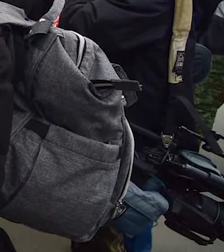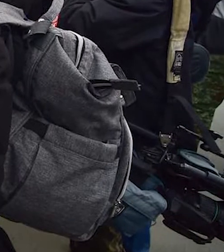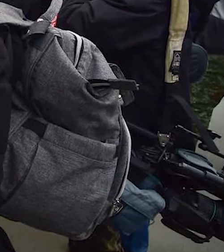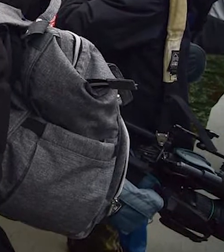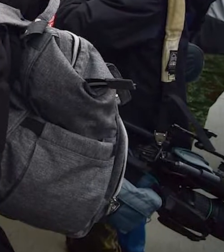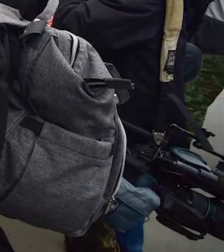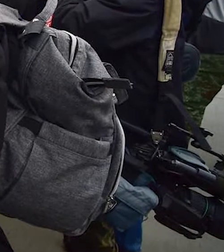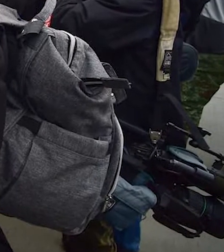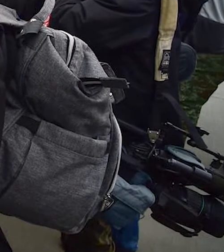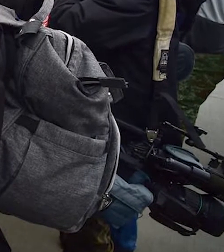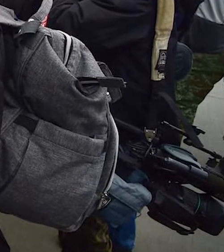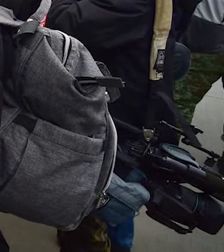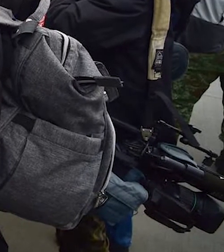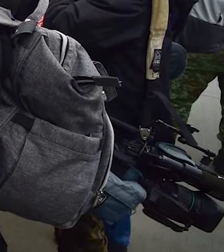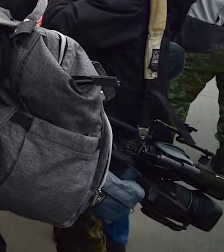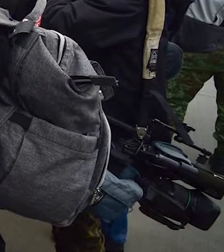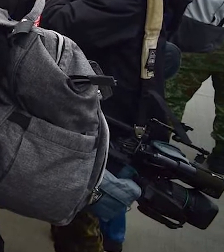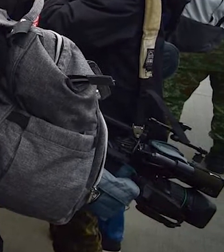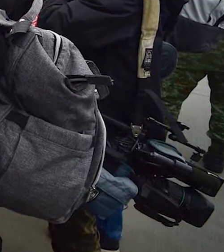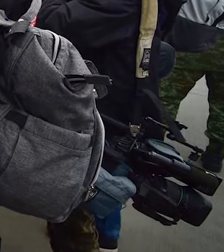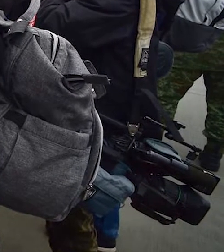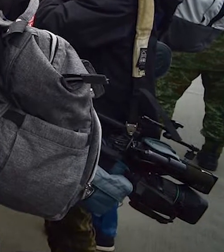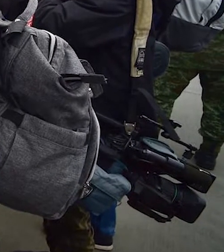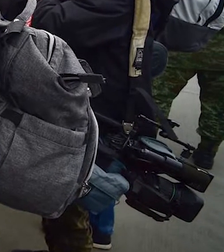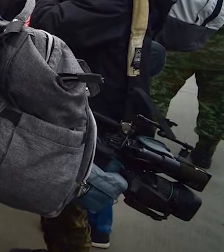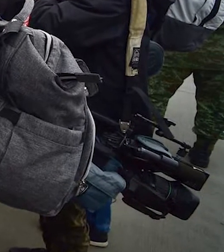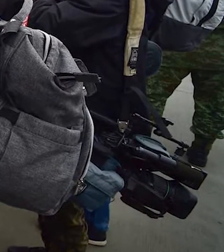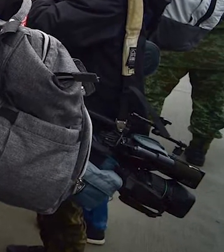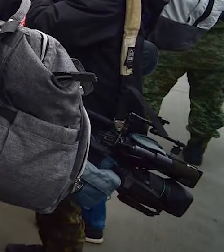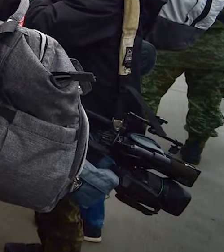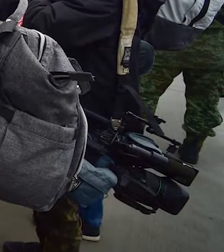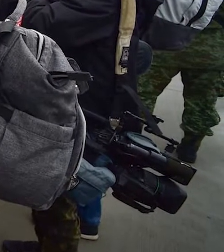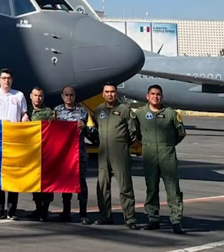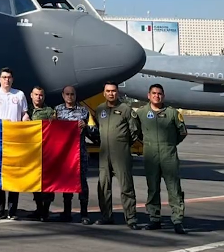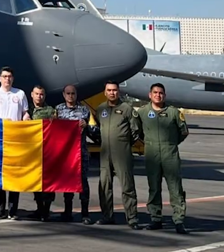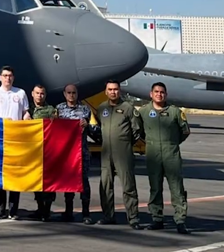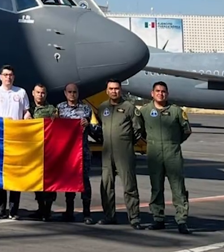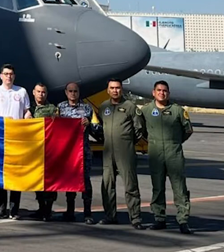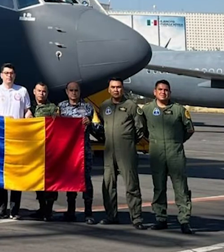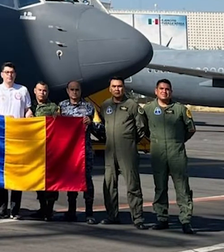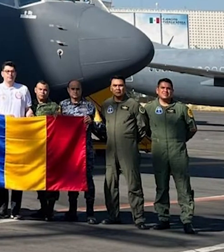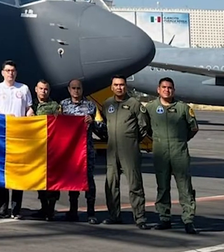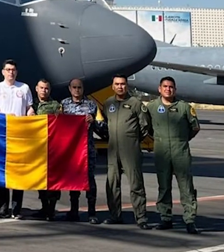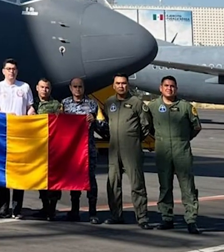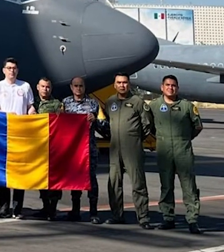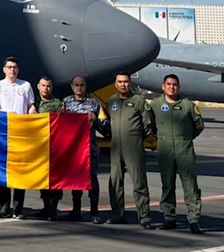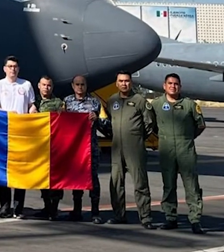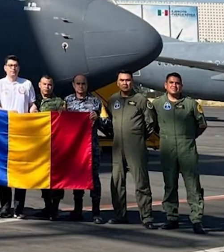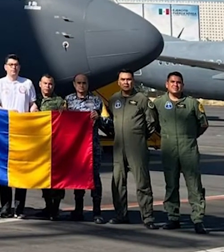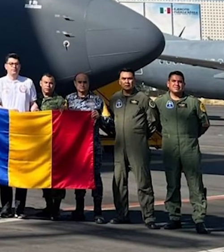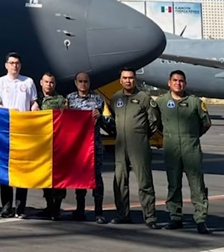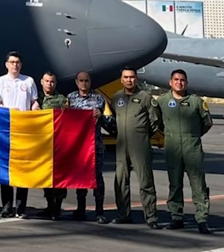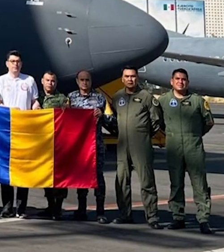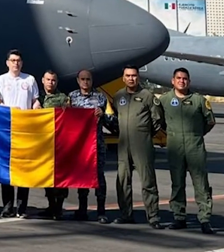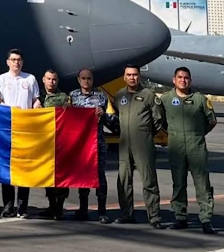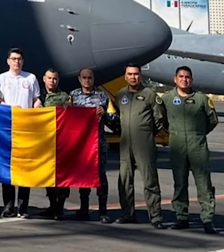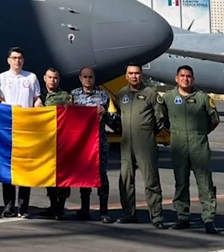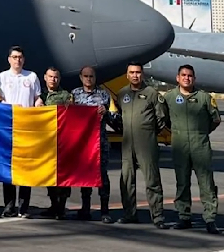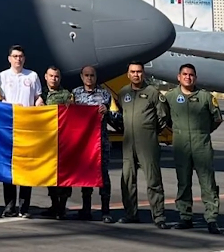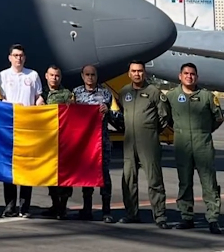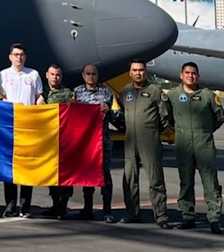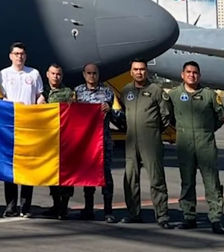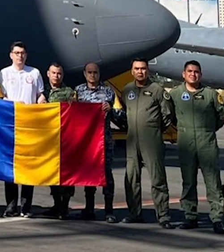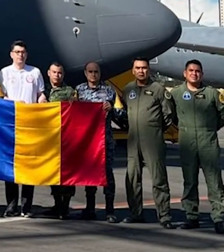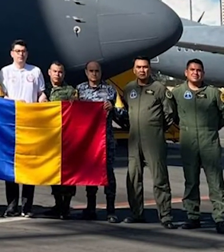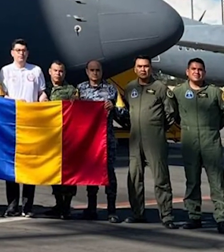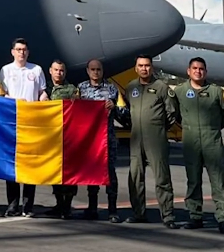encabezada por el canciller marcelo ebrard dará más detalles aunque también reveló que la aeronave también llevará ayuda humanitaria refugiados por